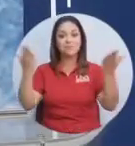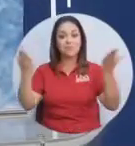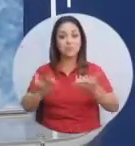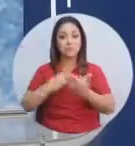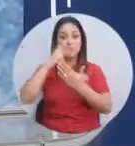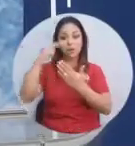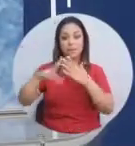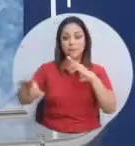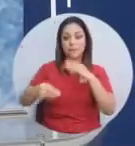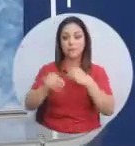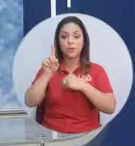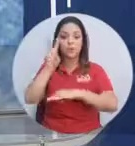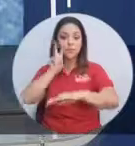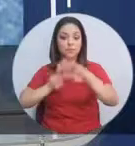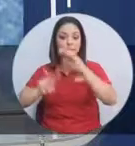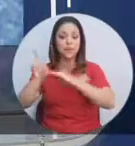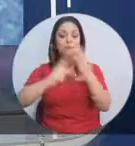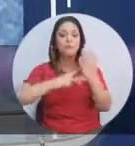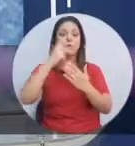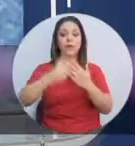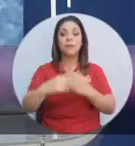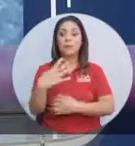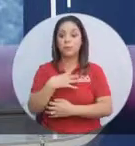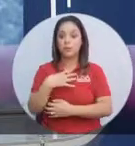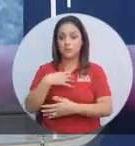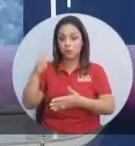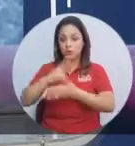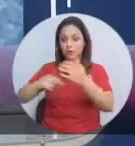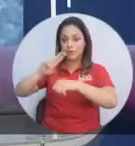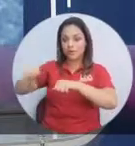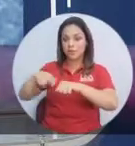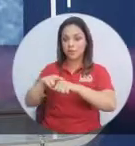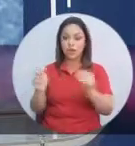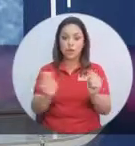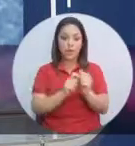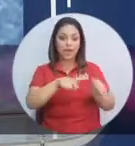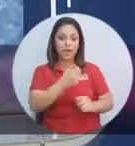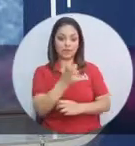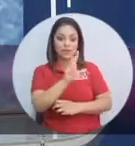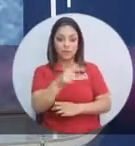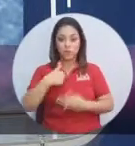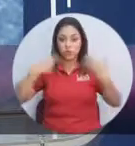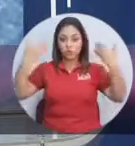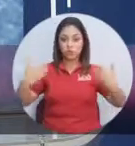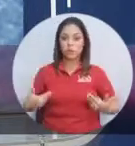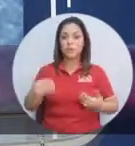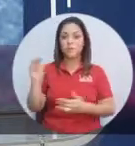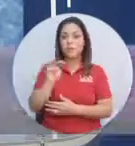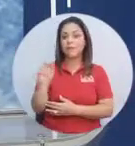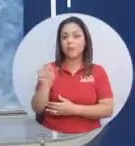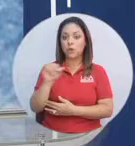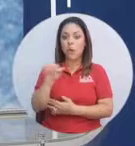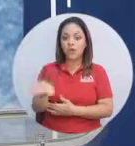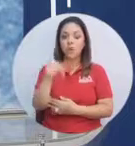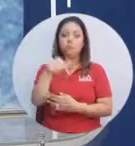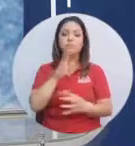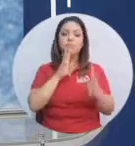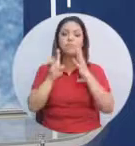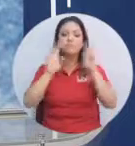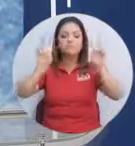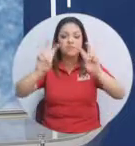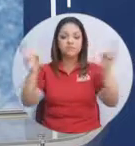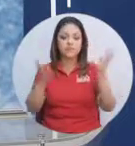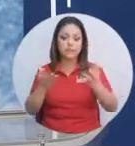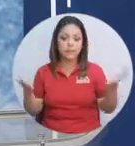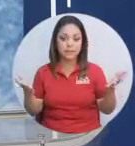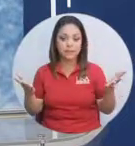bienvenidos a una edición más de Una Mirada, el programa de la Universidad Nacional y del SINAR-SA. Soy Maribel Quiroz Jara y hoy vamos a